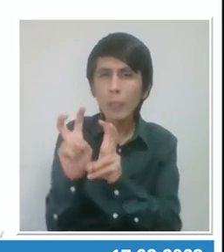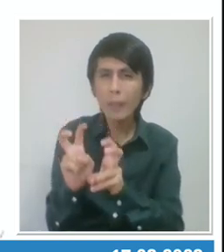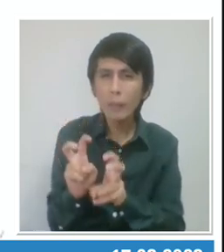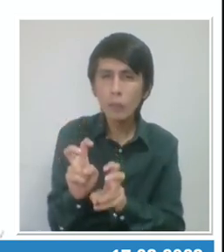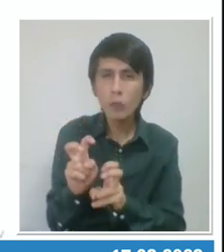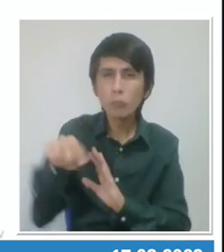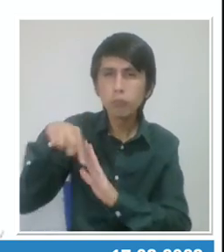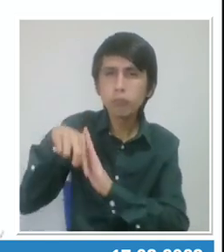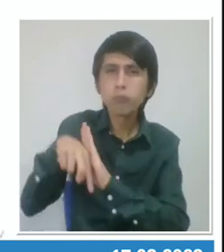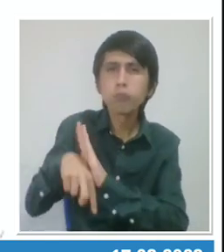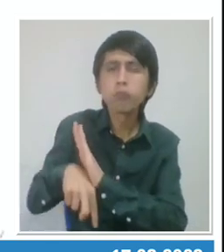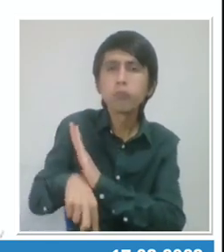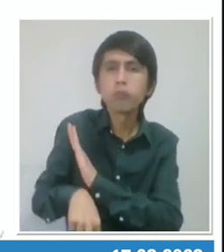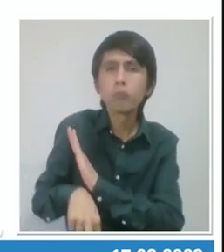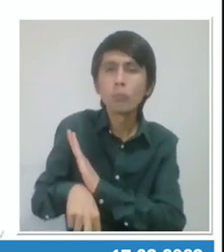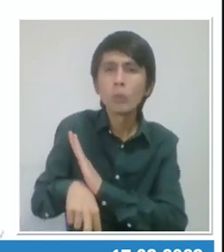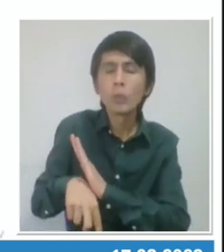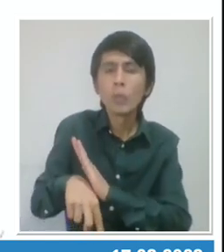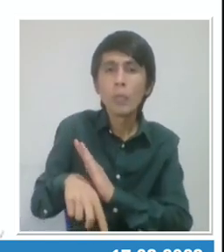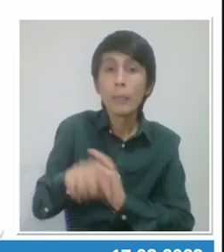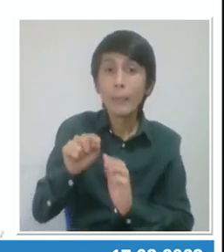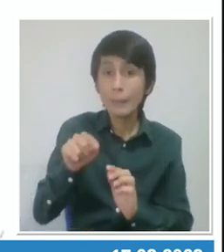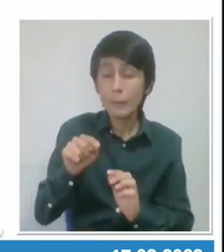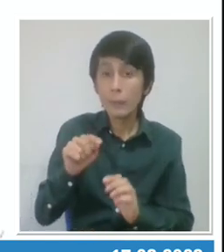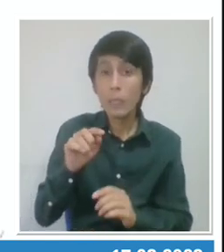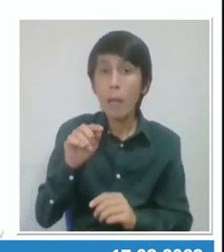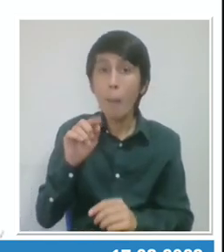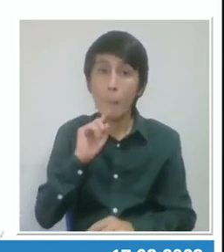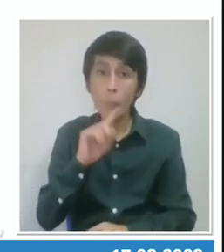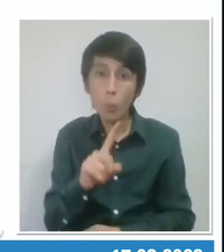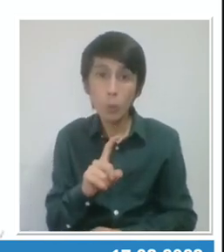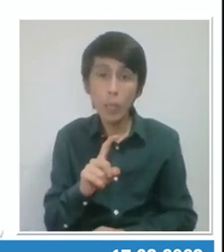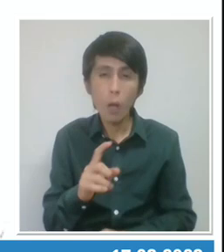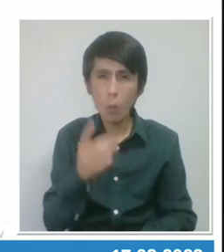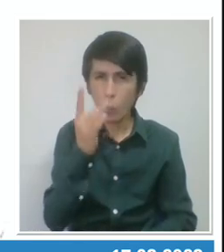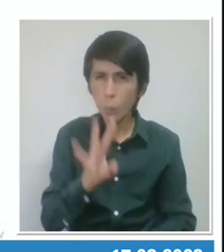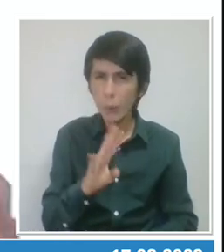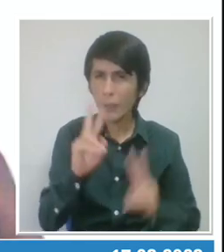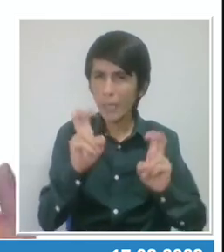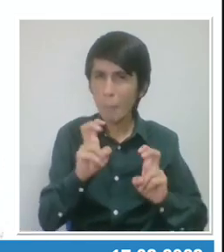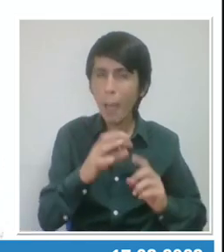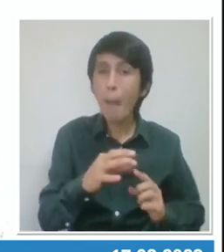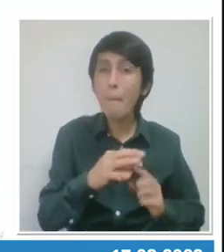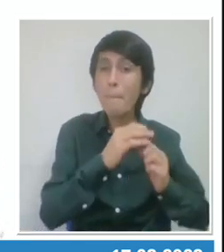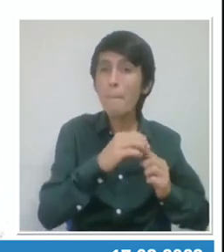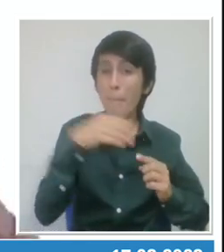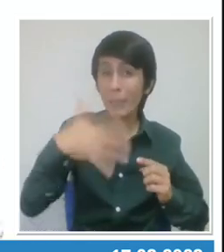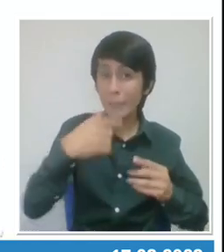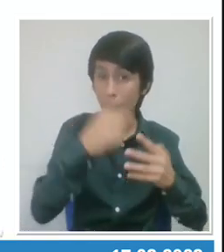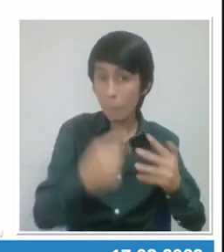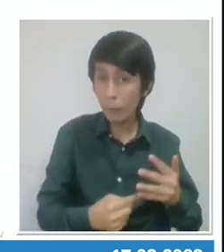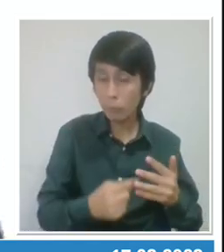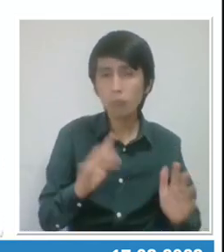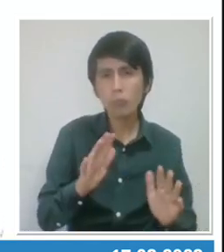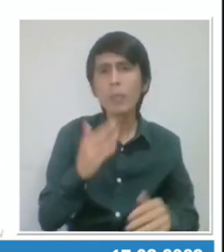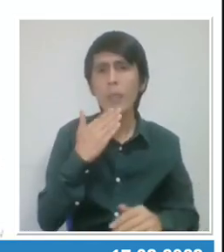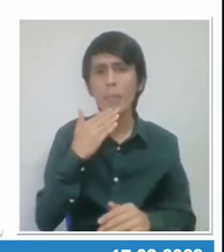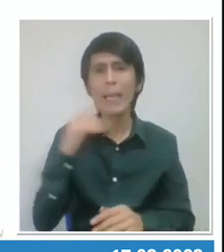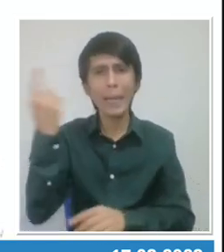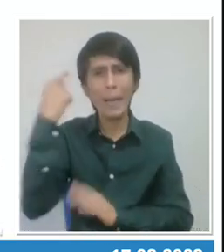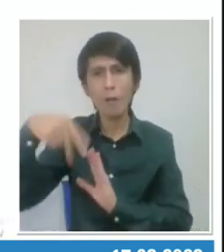siempre se plantea no solo para los principios, sino para las normas constitucionales en general en los nuevos